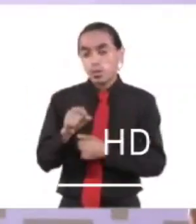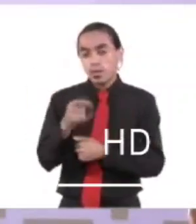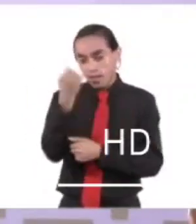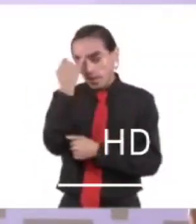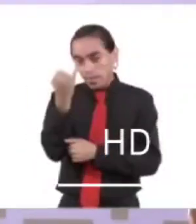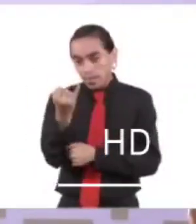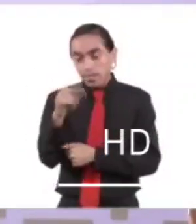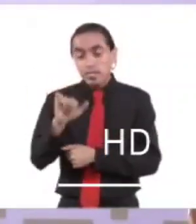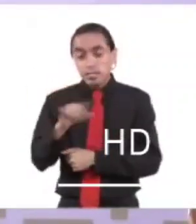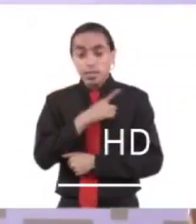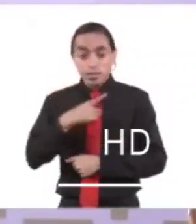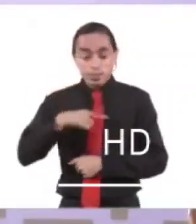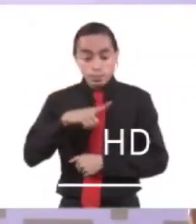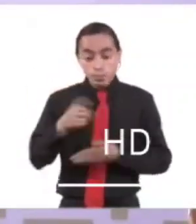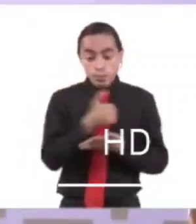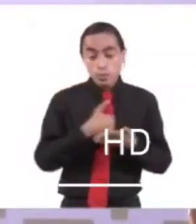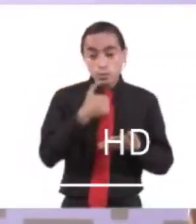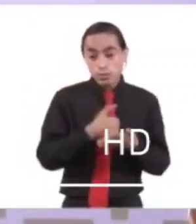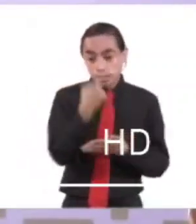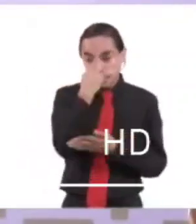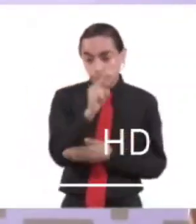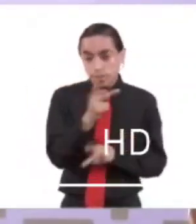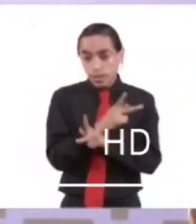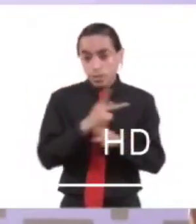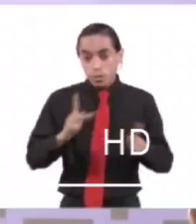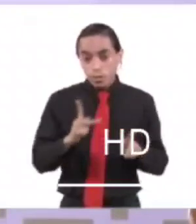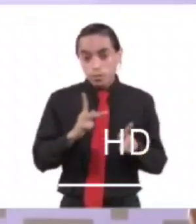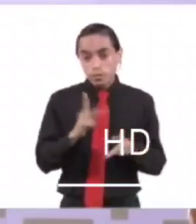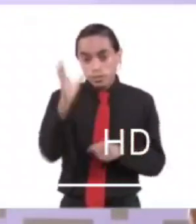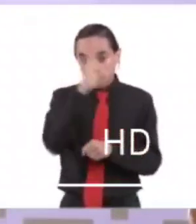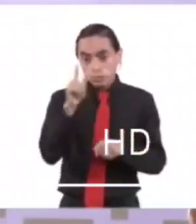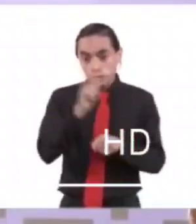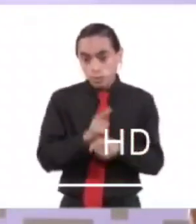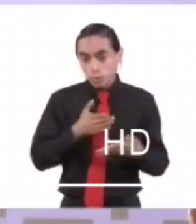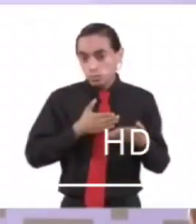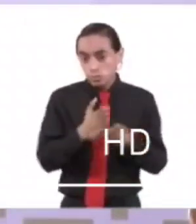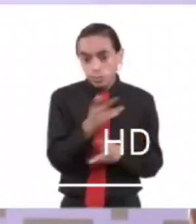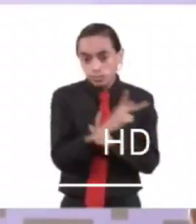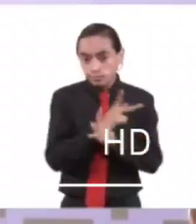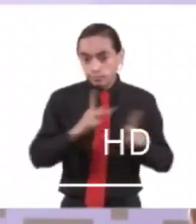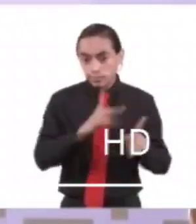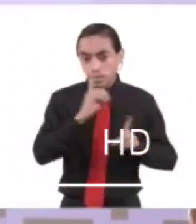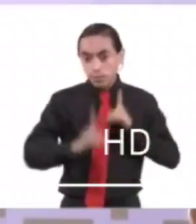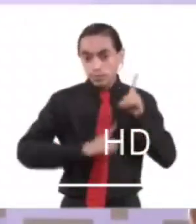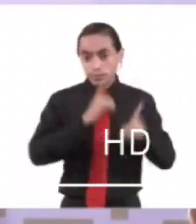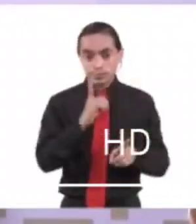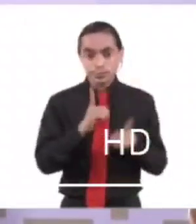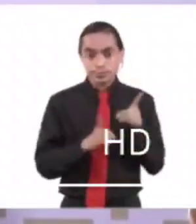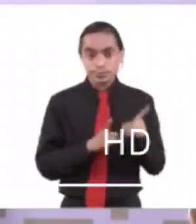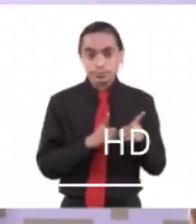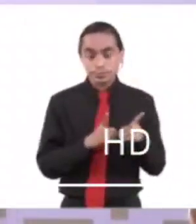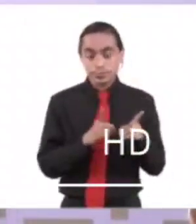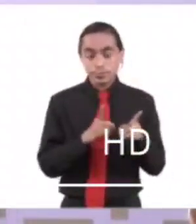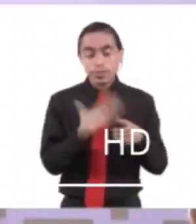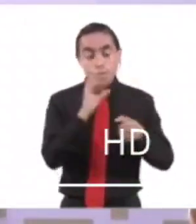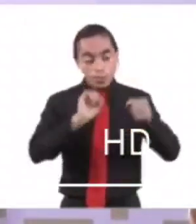una ciudad para todos, el acceso a la cultura para todos, el deporte, y de alguna manera, pues